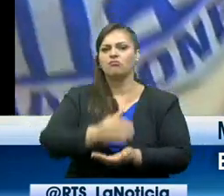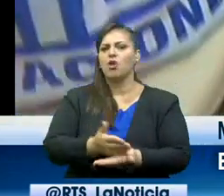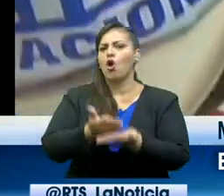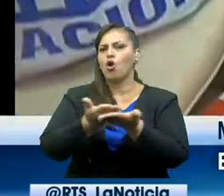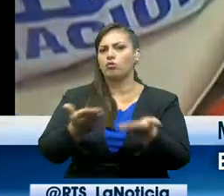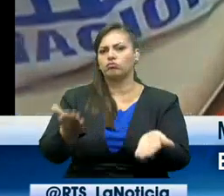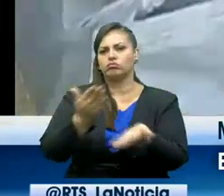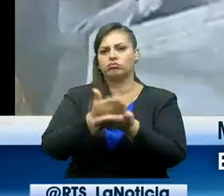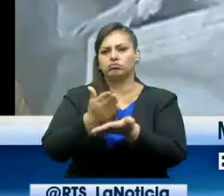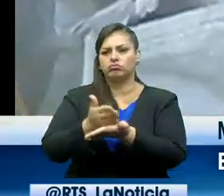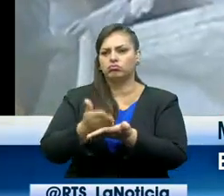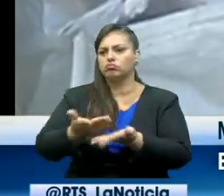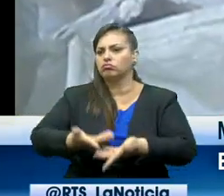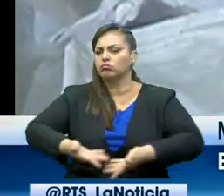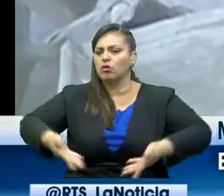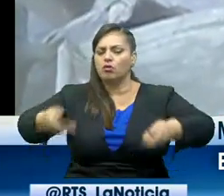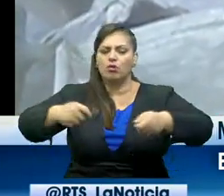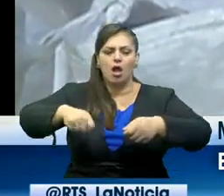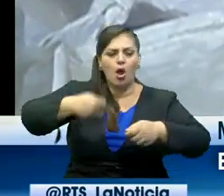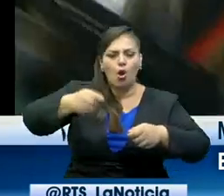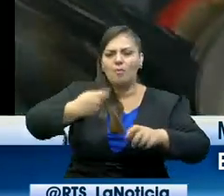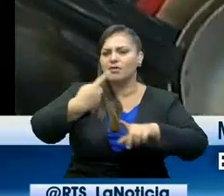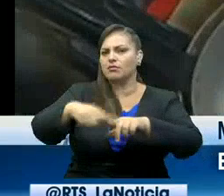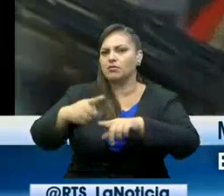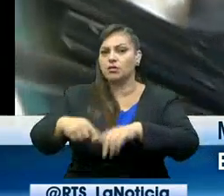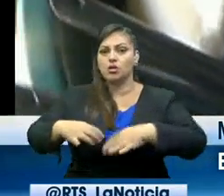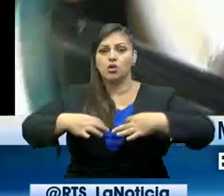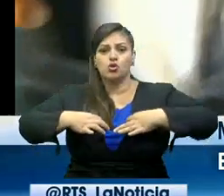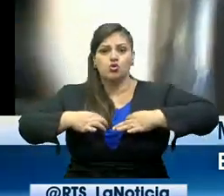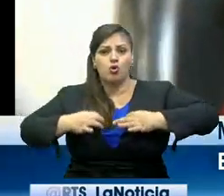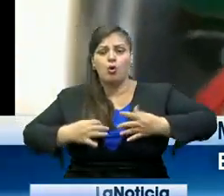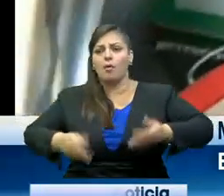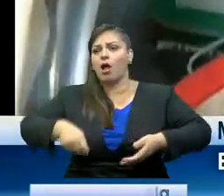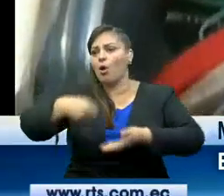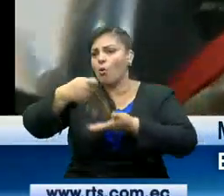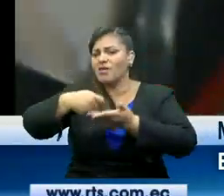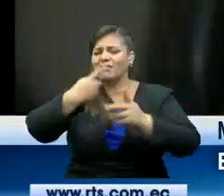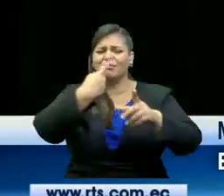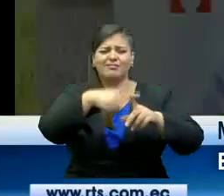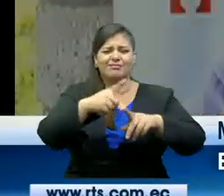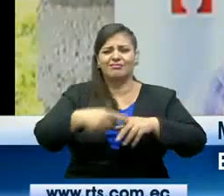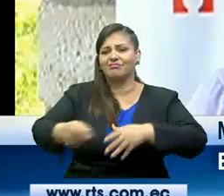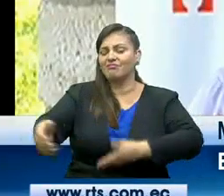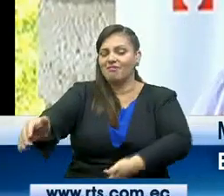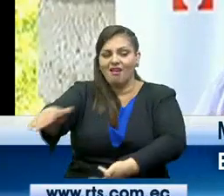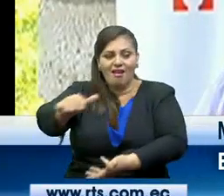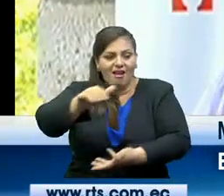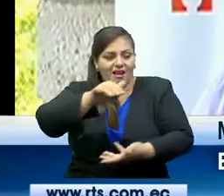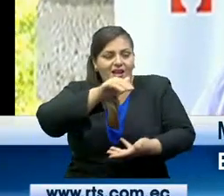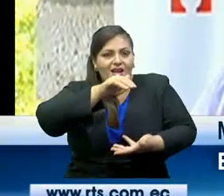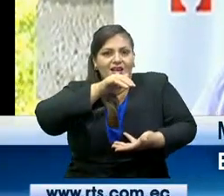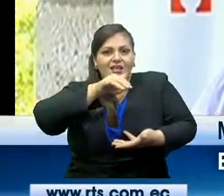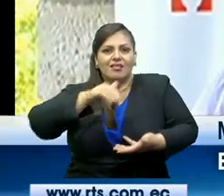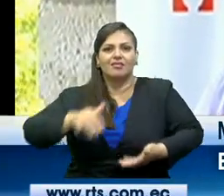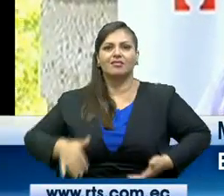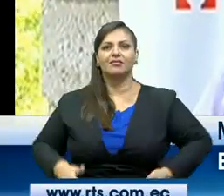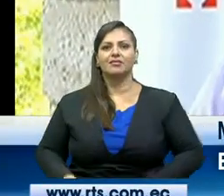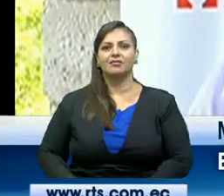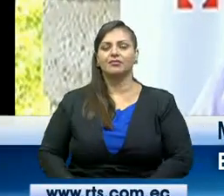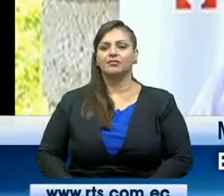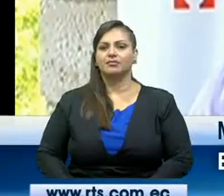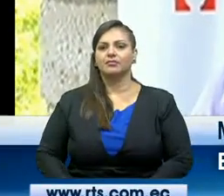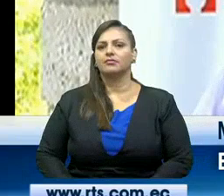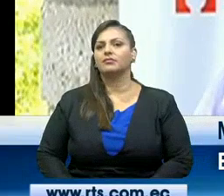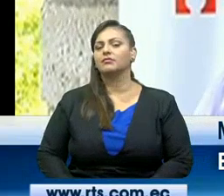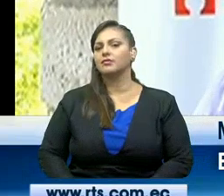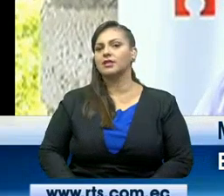cocina, alimentos y ropa, como parte de un compromiso de atención integral. A la bebé, a la nieta de ella, que es huérfana,